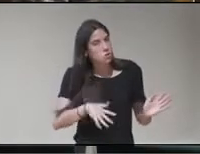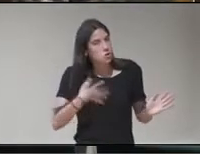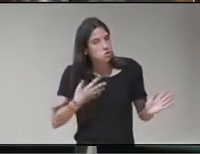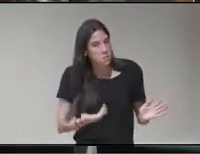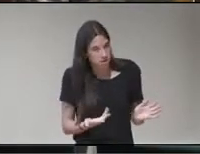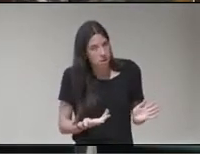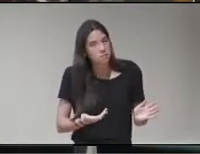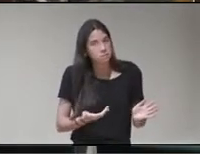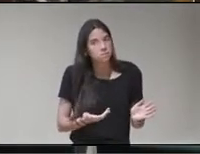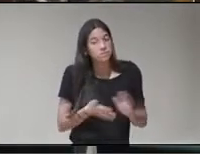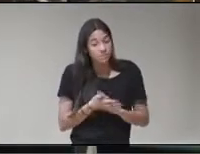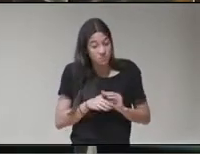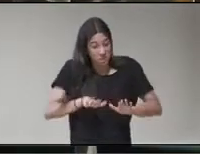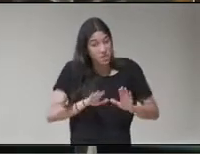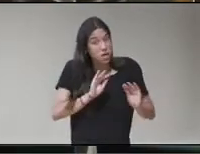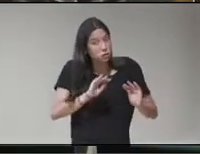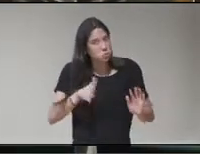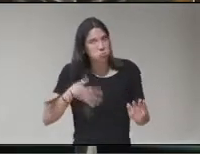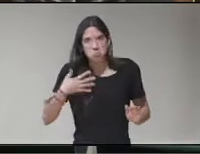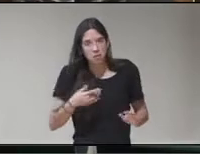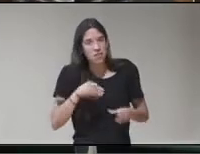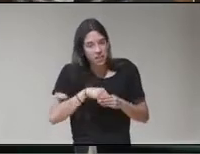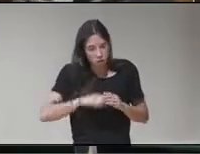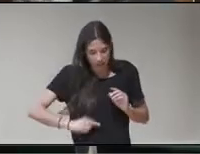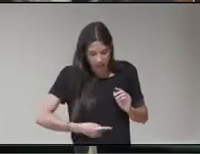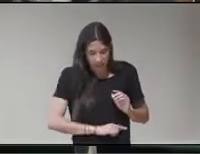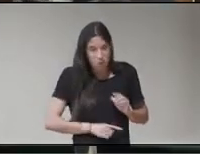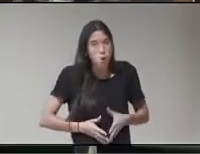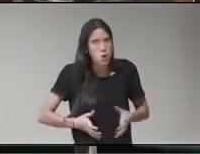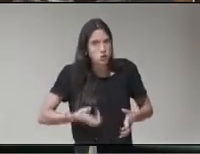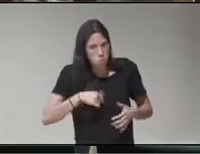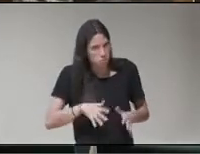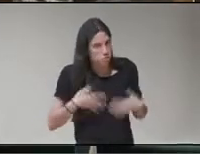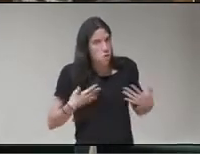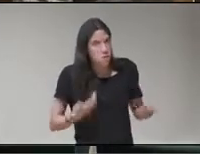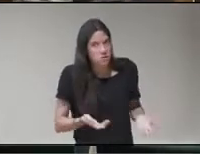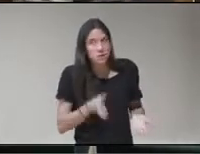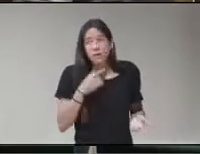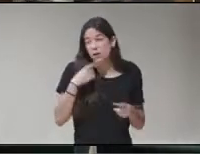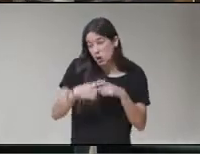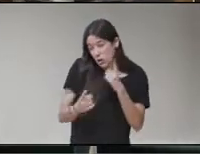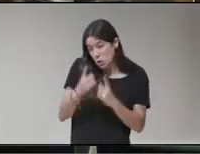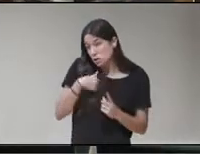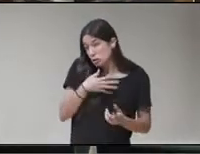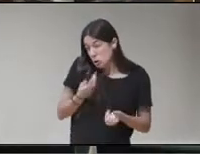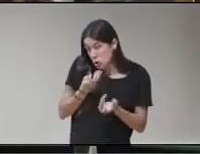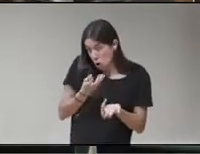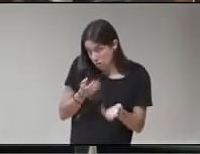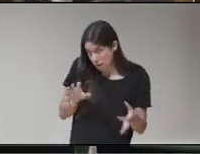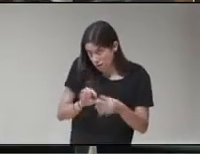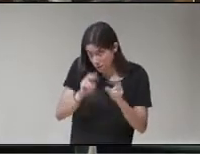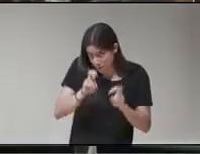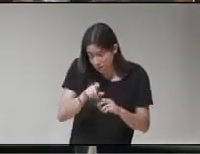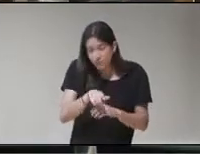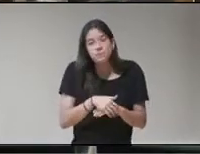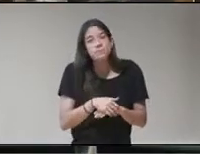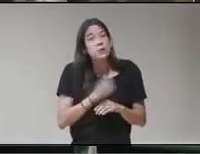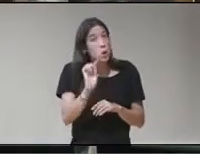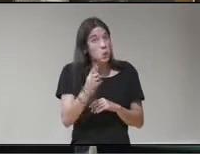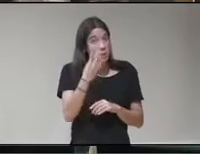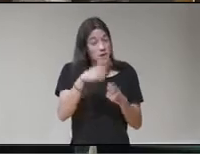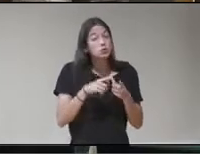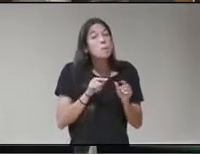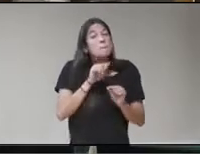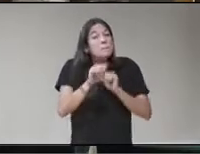como su presencia en el intestino grueso. Hay unas pocas cosas que os quiero comentar de ellos. La primera, fundamentalmente, son